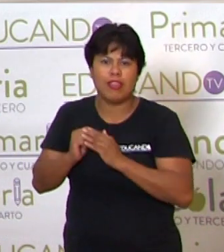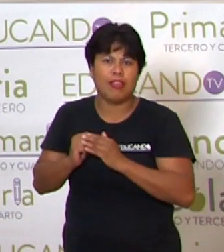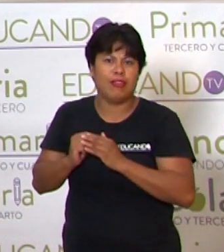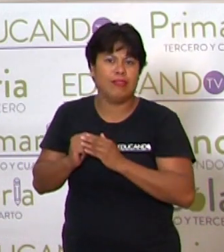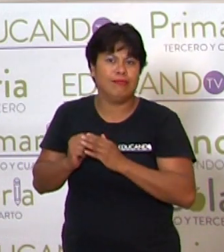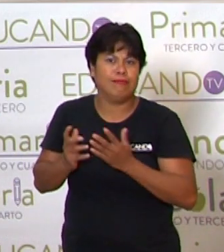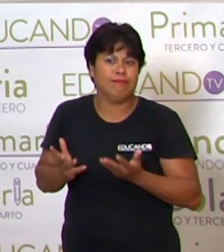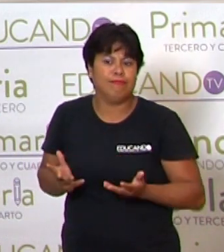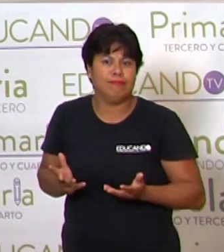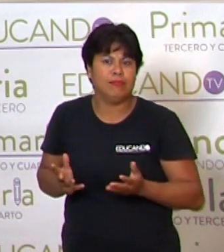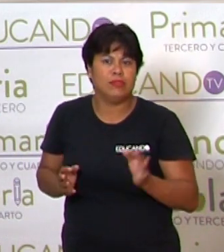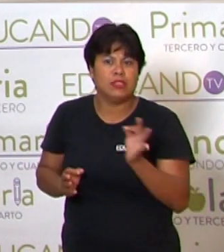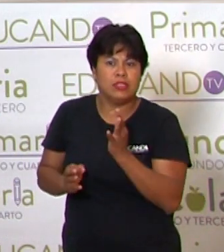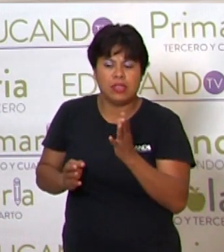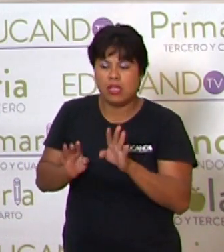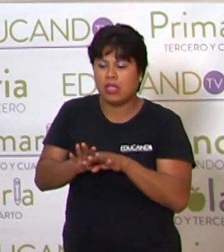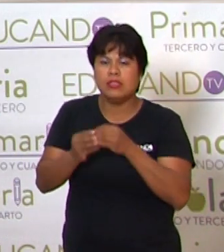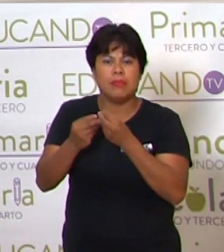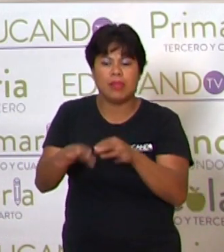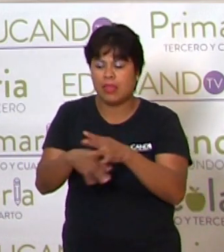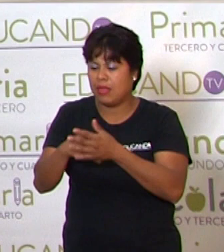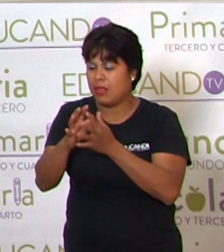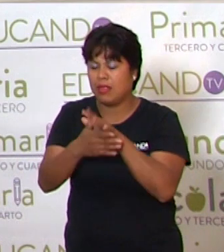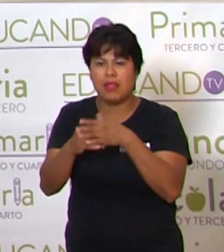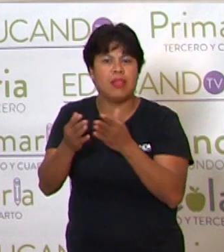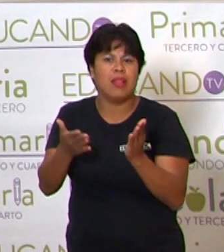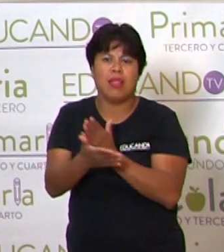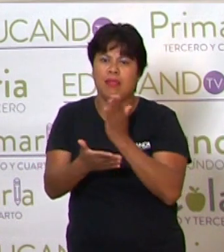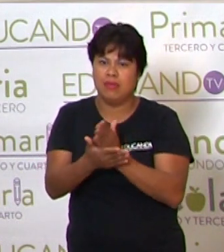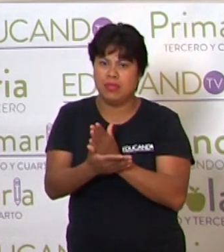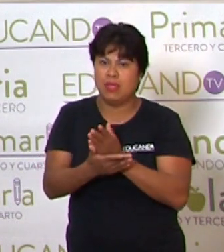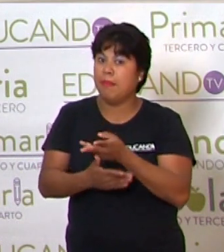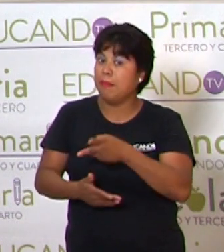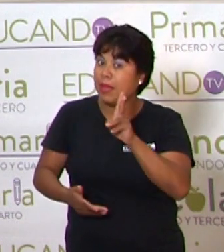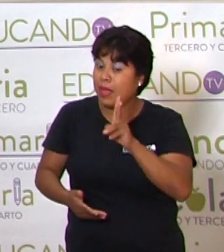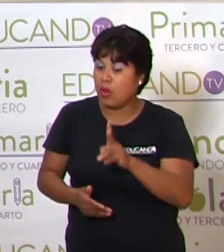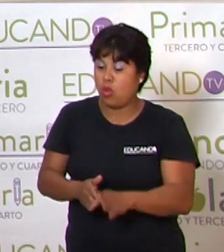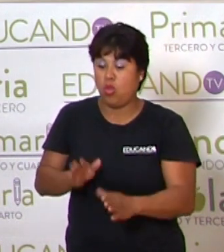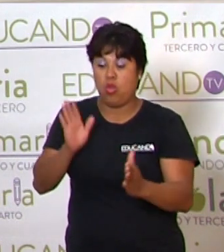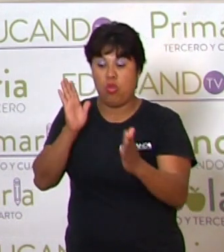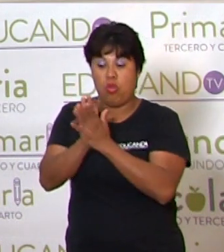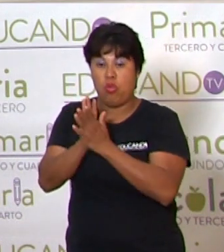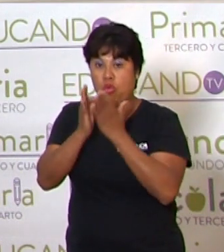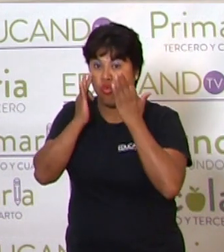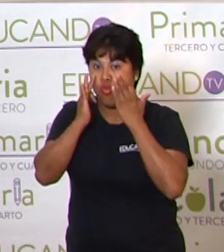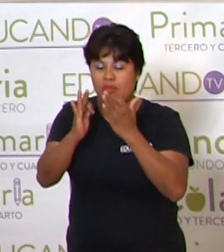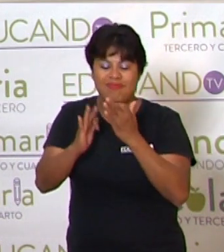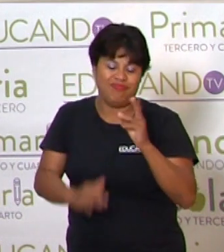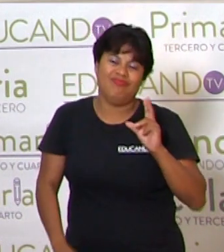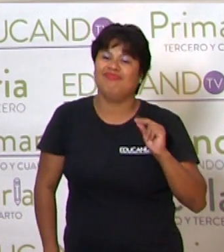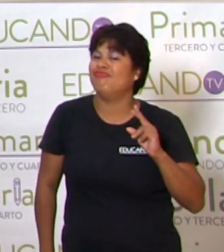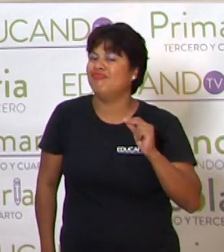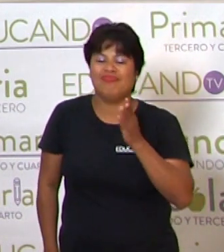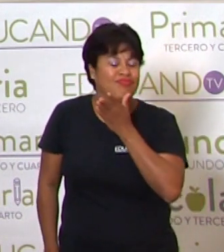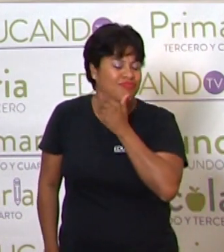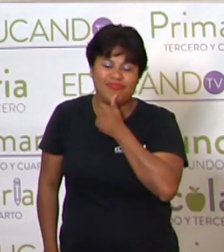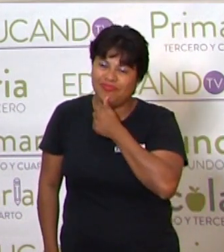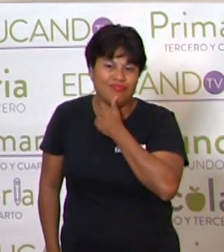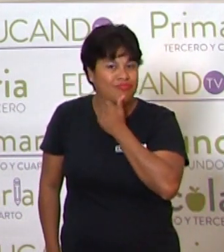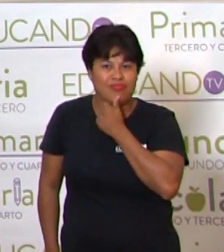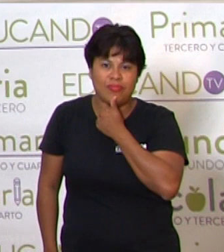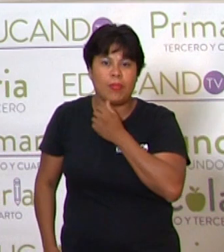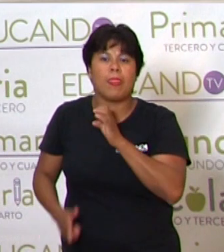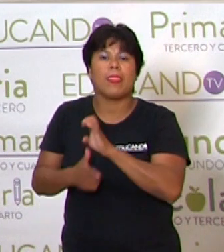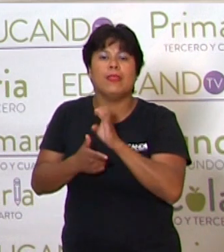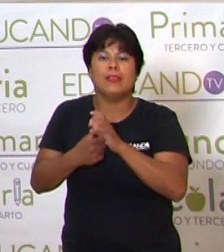la harían que se perdiera entre toda la revista. Pero en una portada, no lo creo. Entonces,